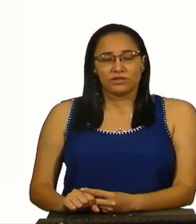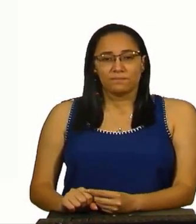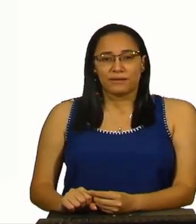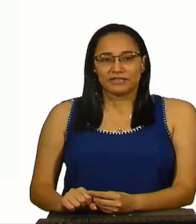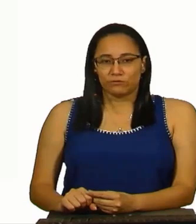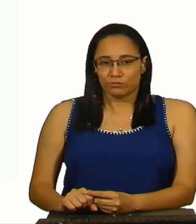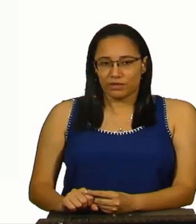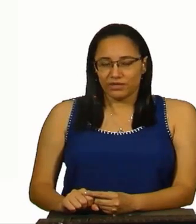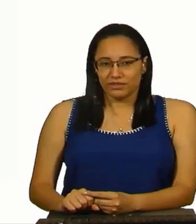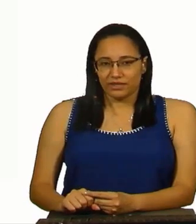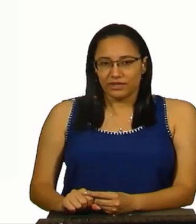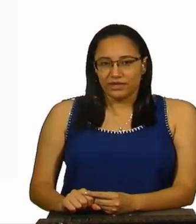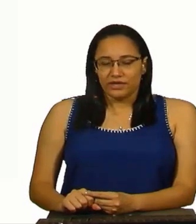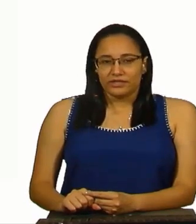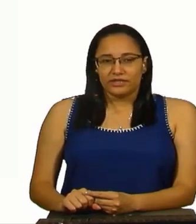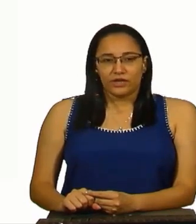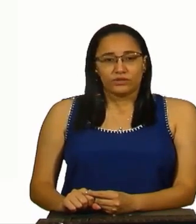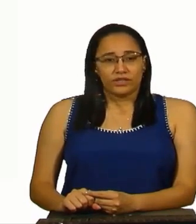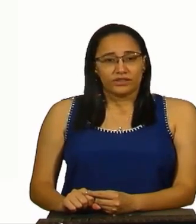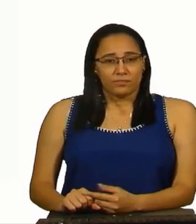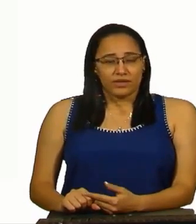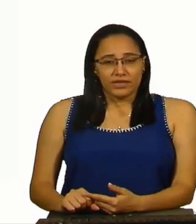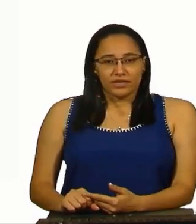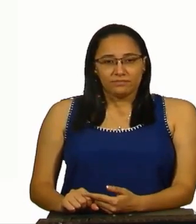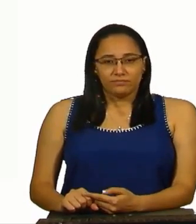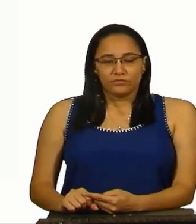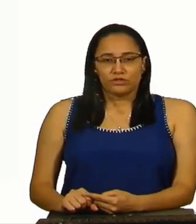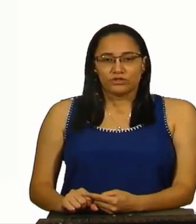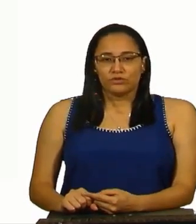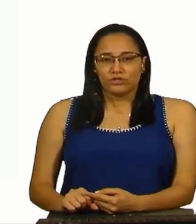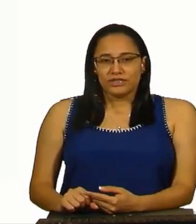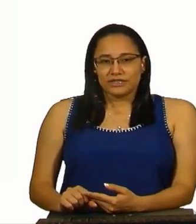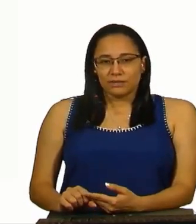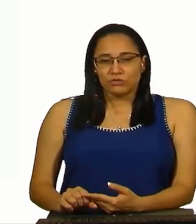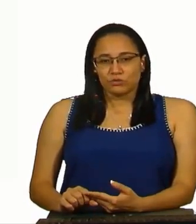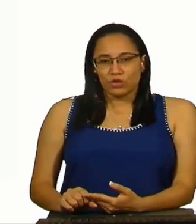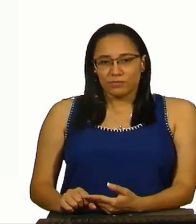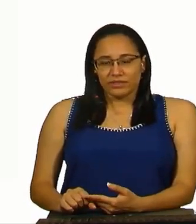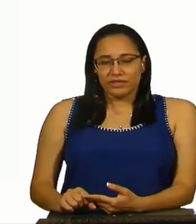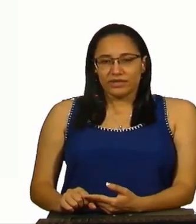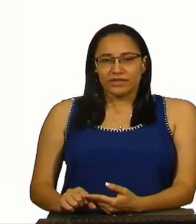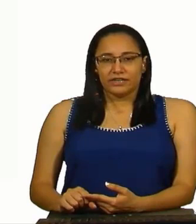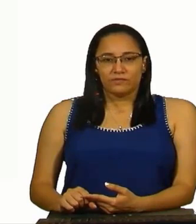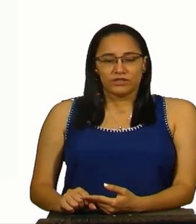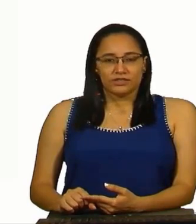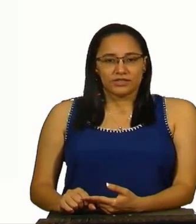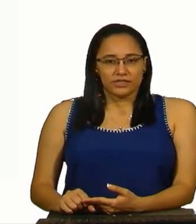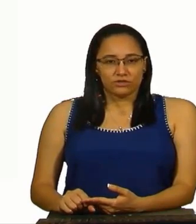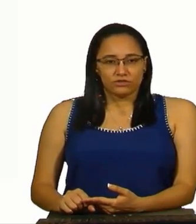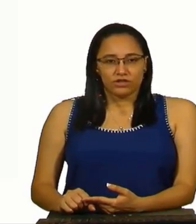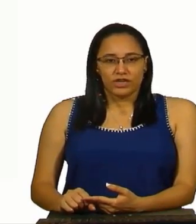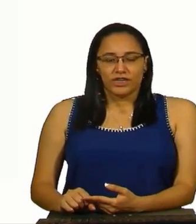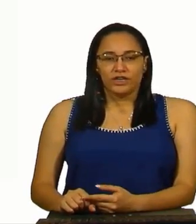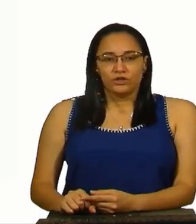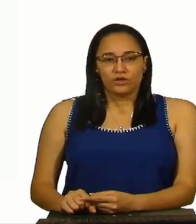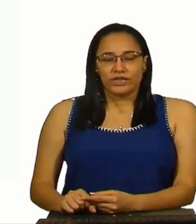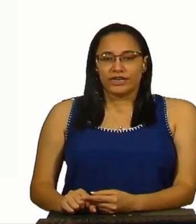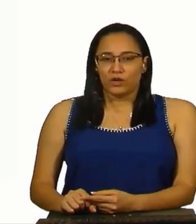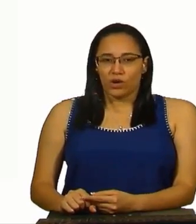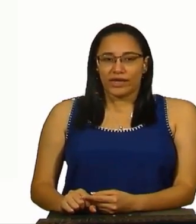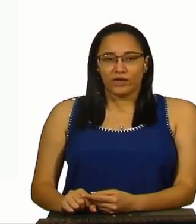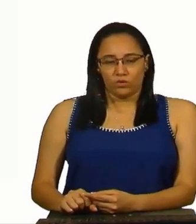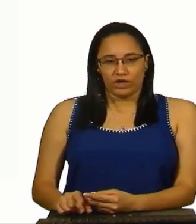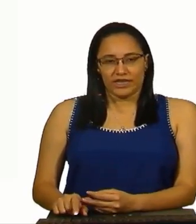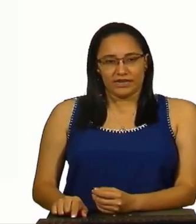se usan más formalmente. De tal manera, nosotros utilizamos usualmente en libros escritos y no